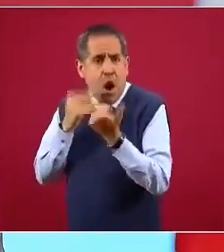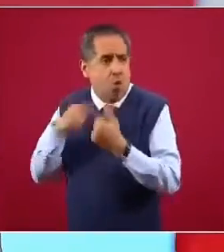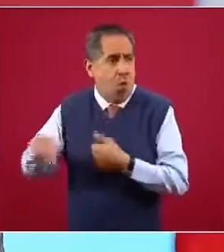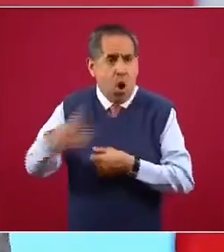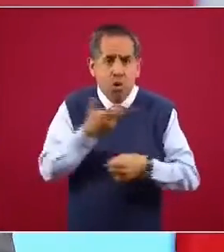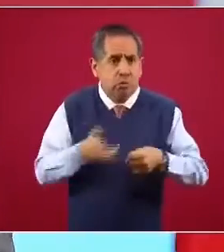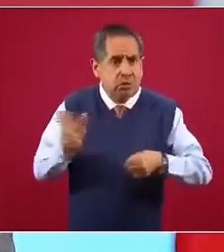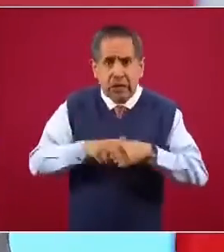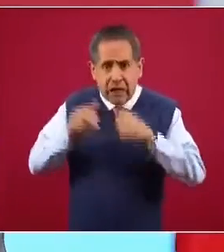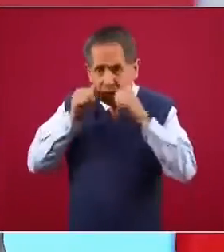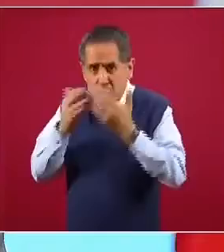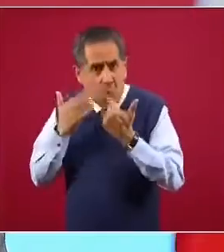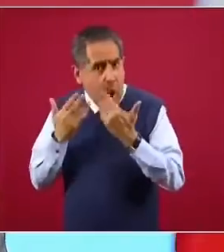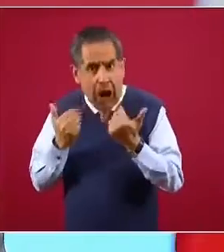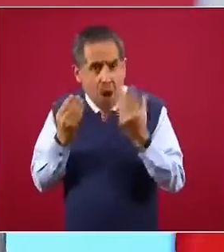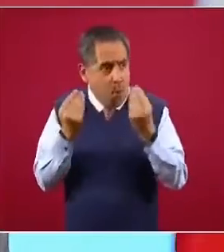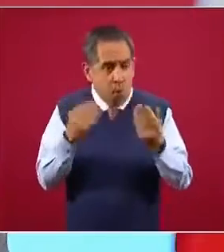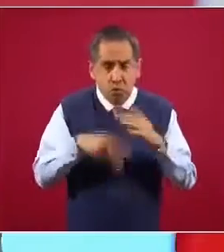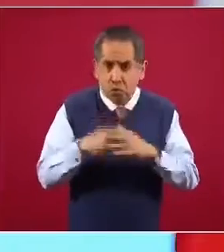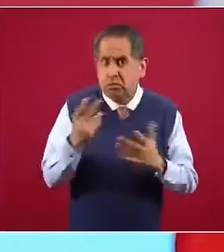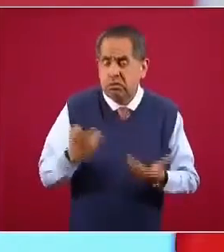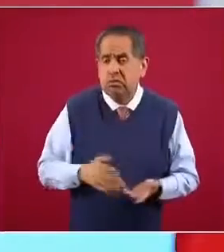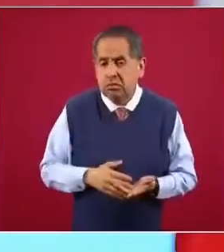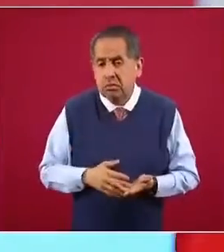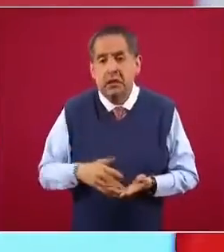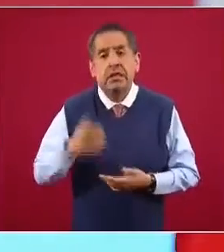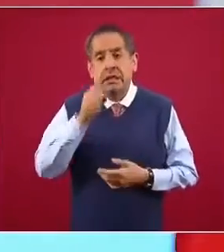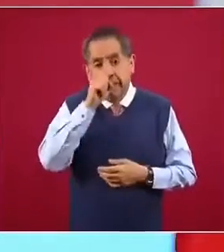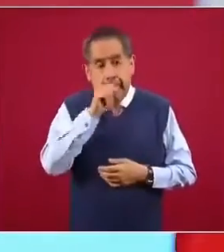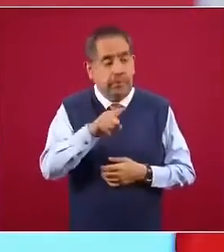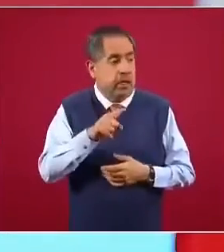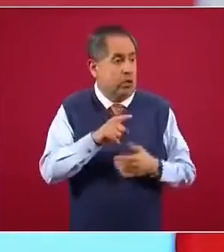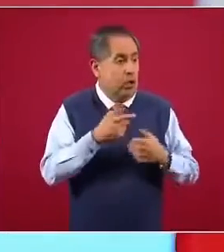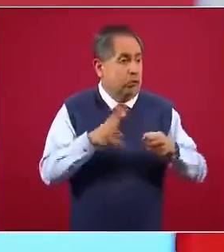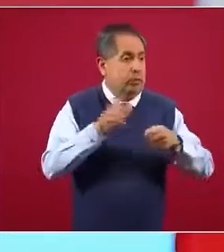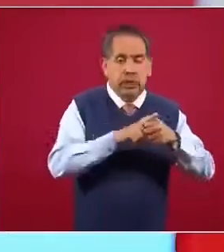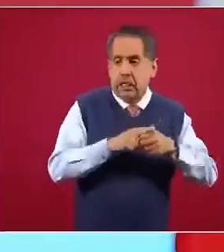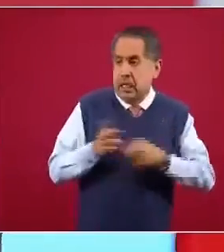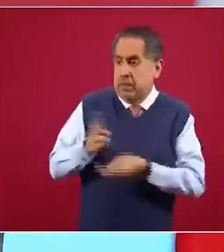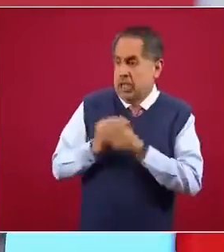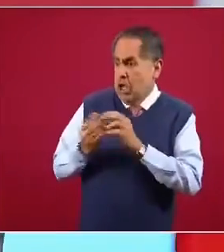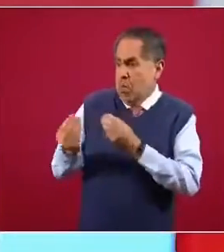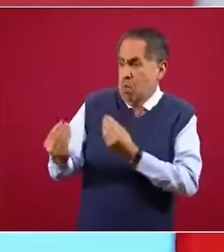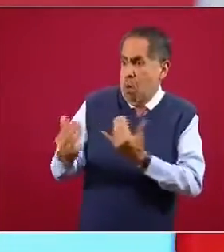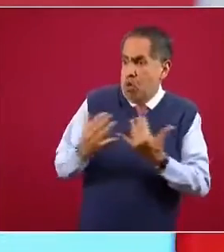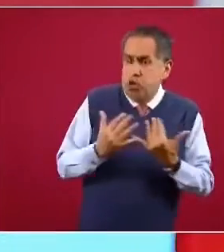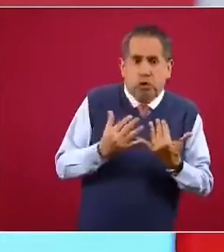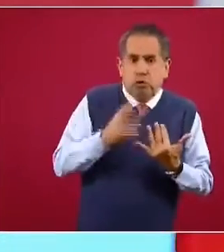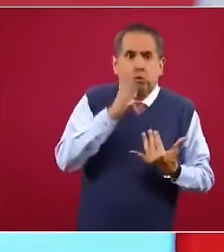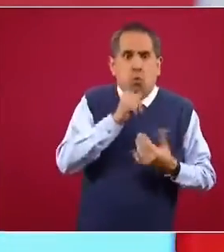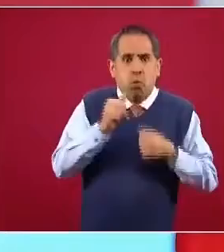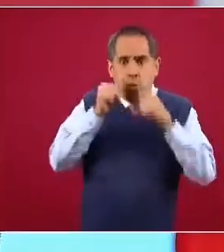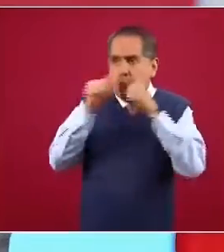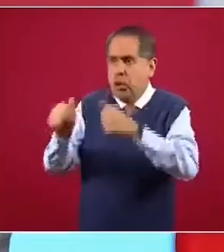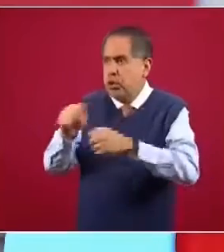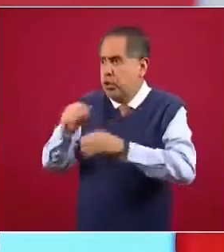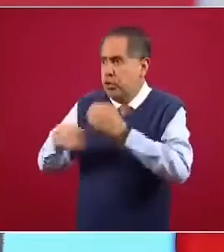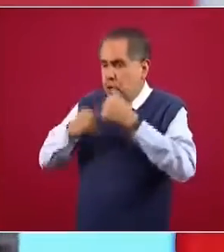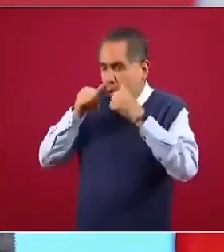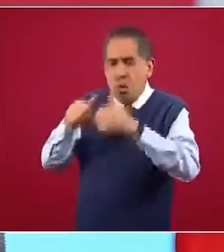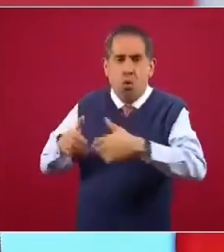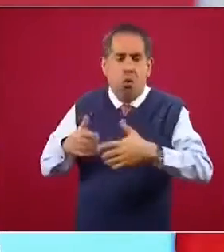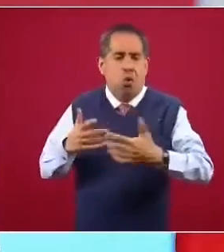salud. Y no solo eso, la capacidad resolutiva ha sido cada vez menor. Y por